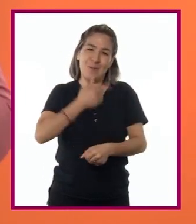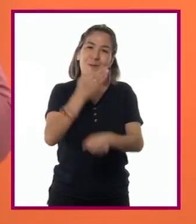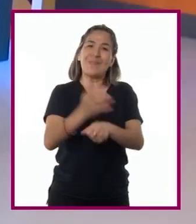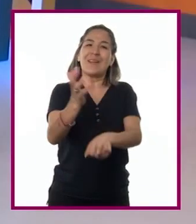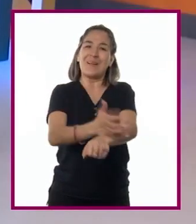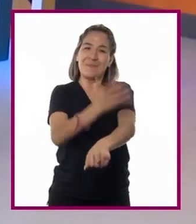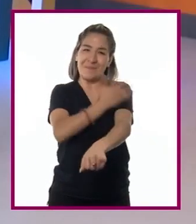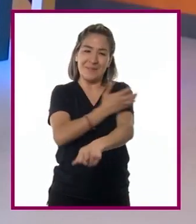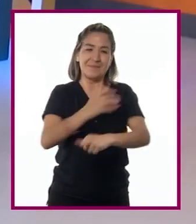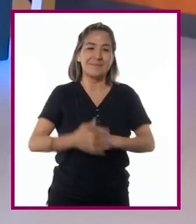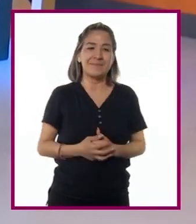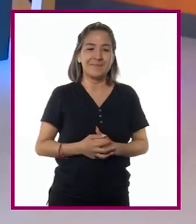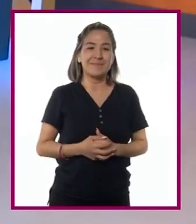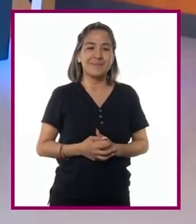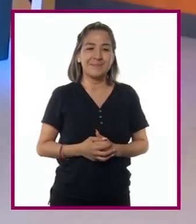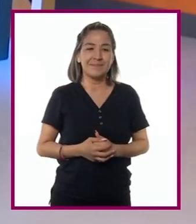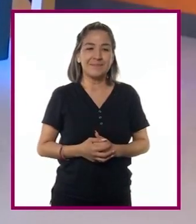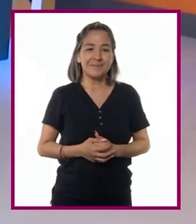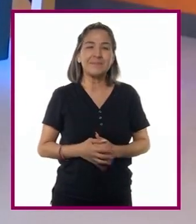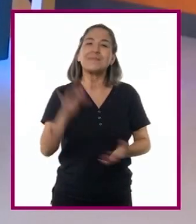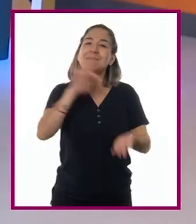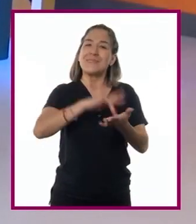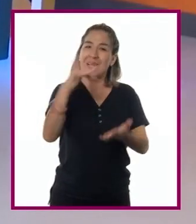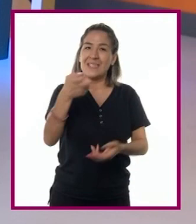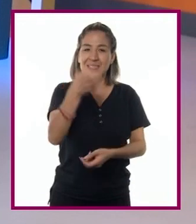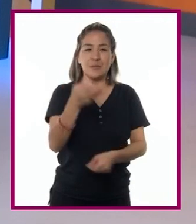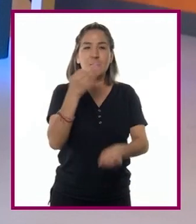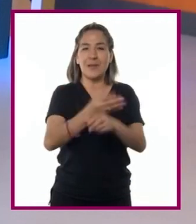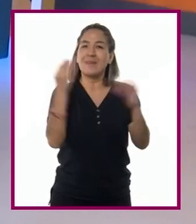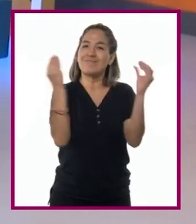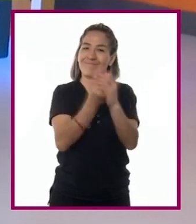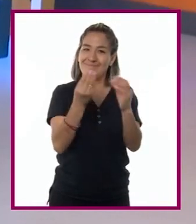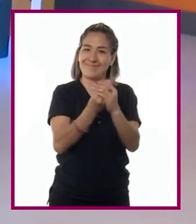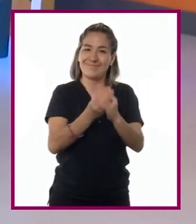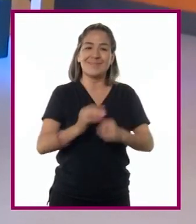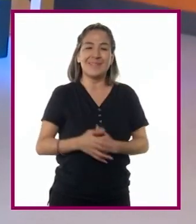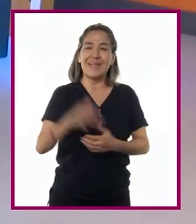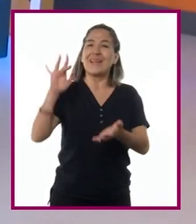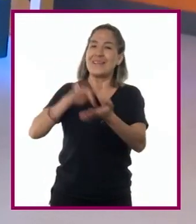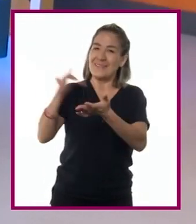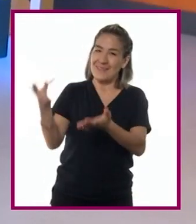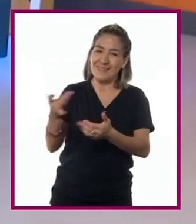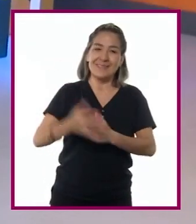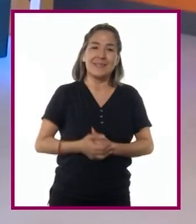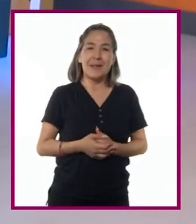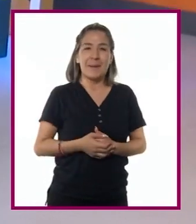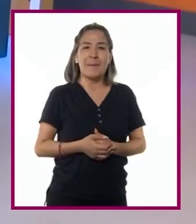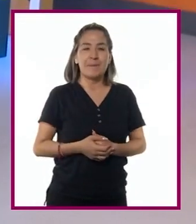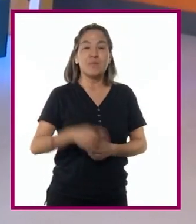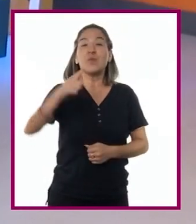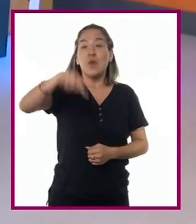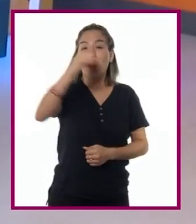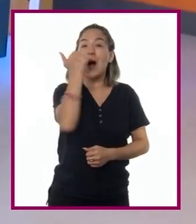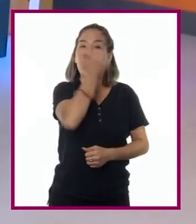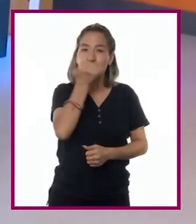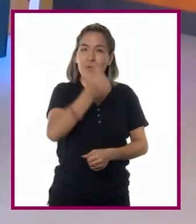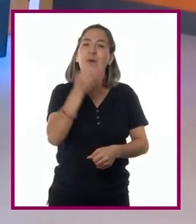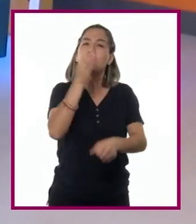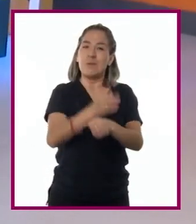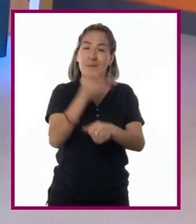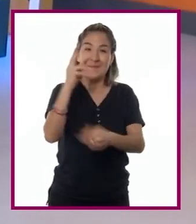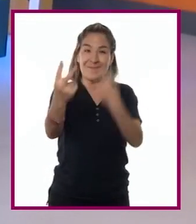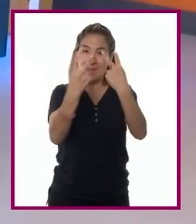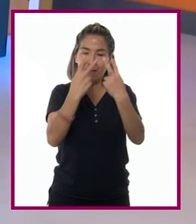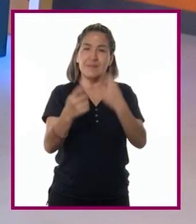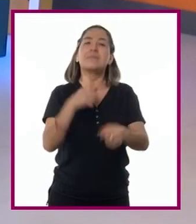ocasión. Agradezco su intervención en la sesión de hoy, maestra. Gracias. Y a las y los alumnos que nos ven, les invitamos